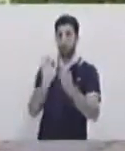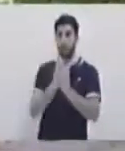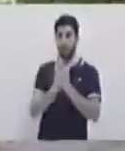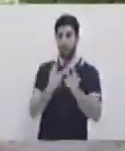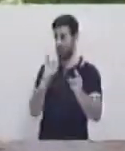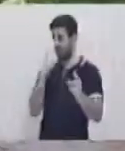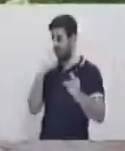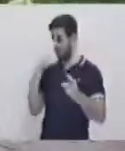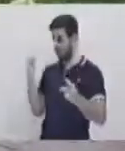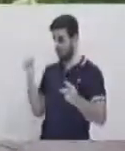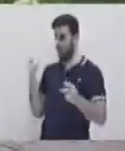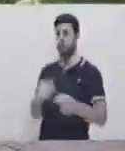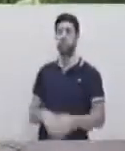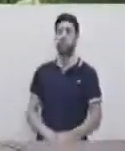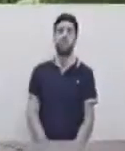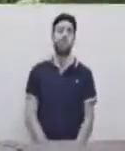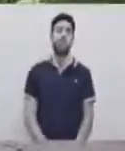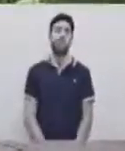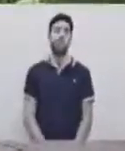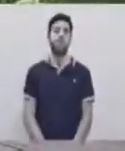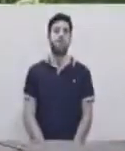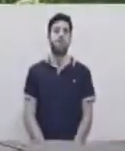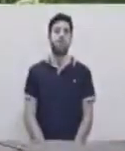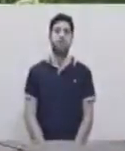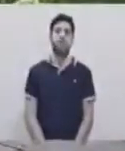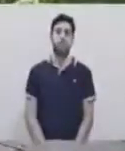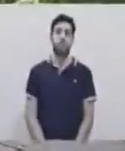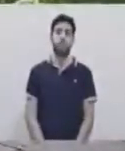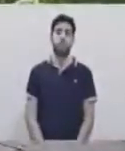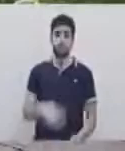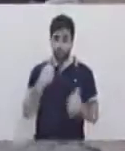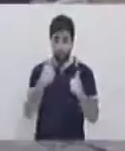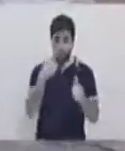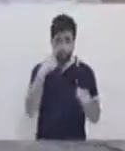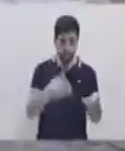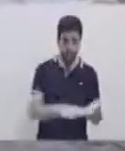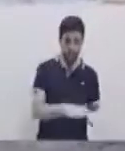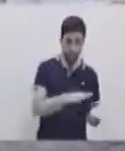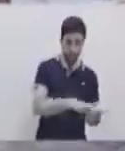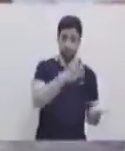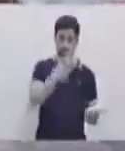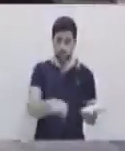Inicio, sigo muy bien. Ya casi voy llegando.